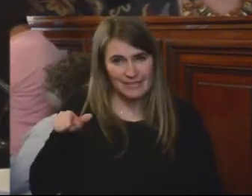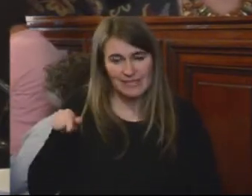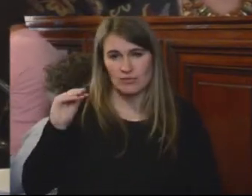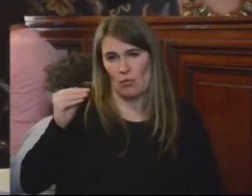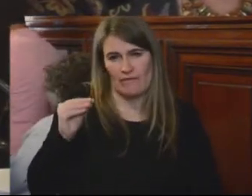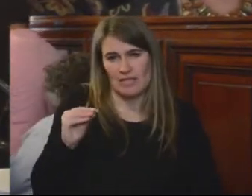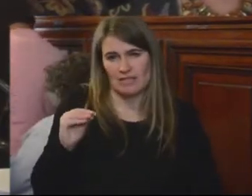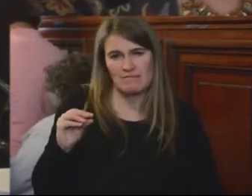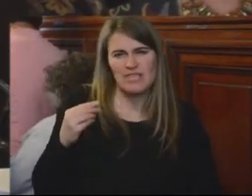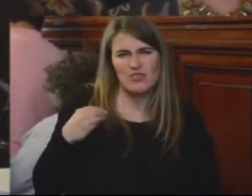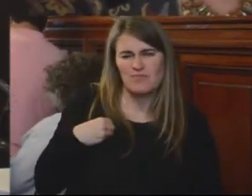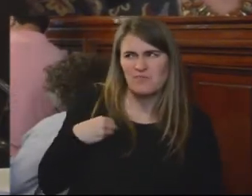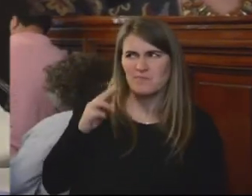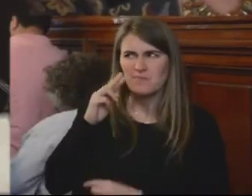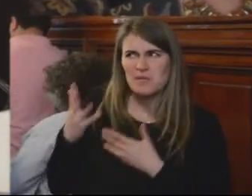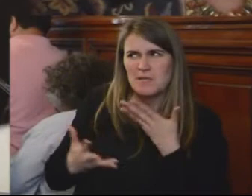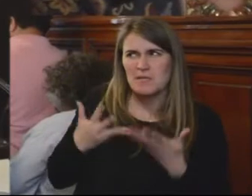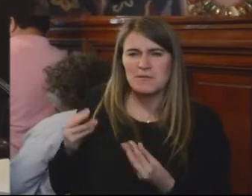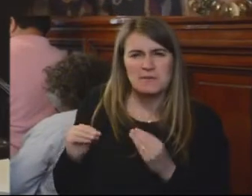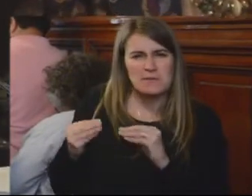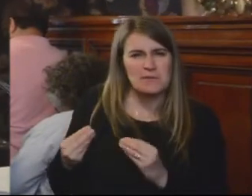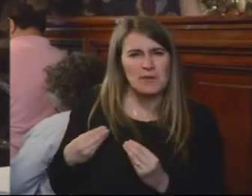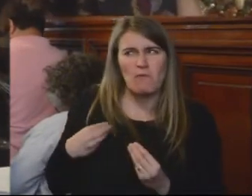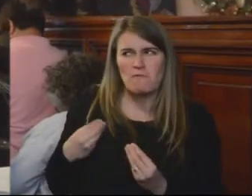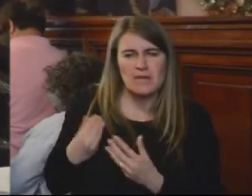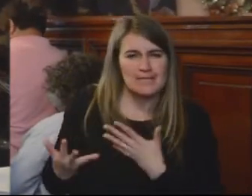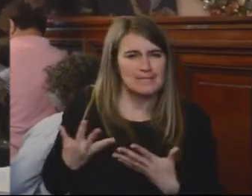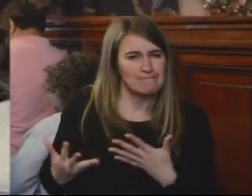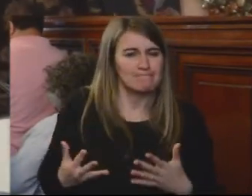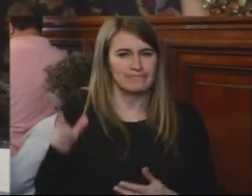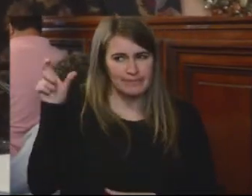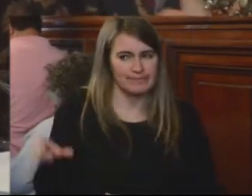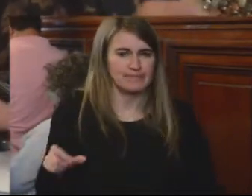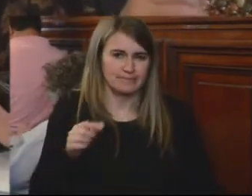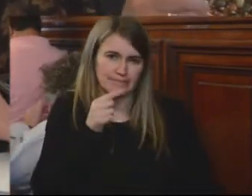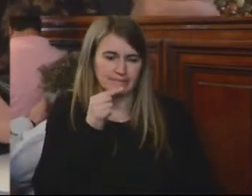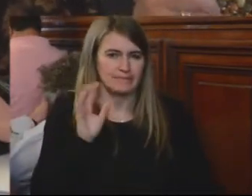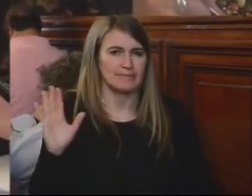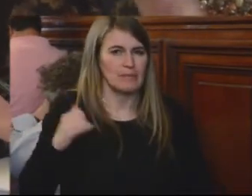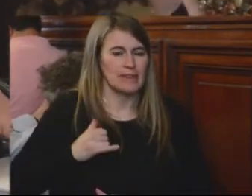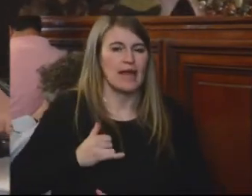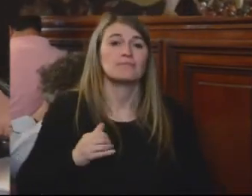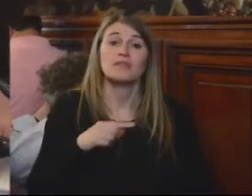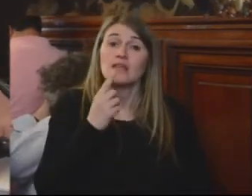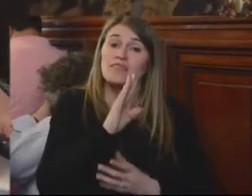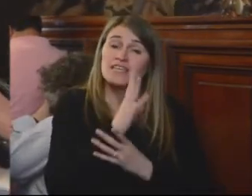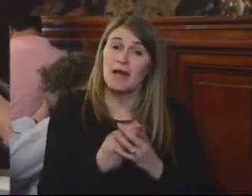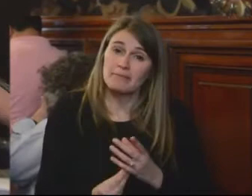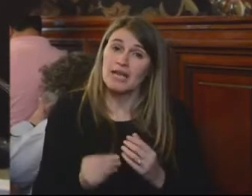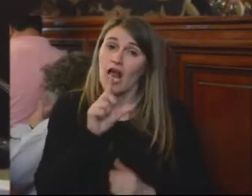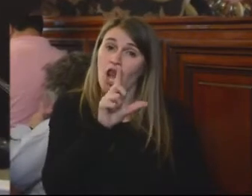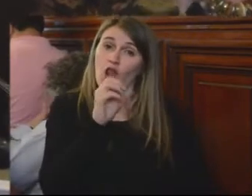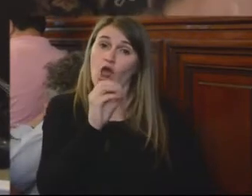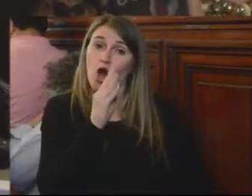genera confianza en las víctimas para concluir sólo señalar que la desaparición de julio lópez no